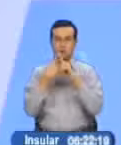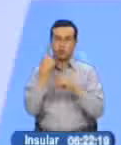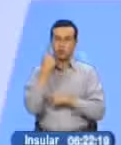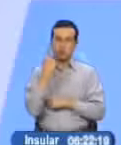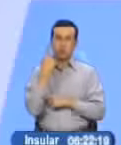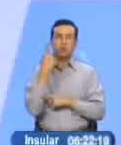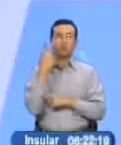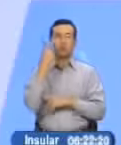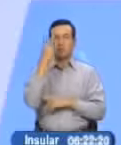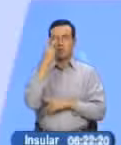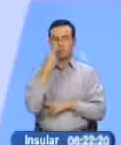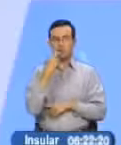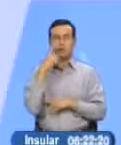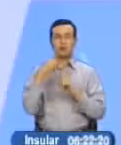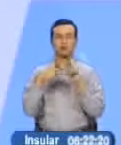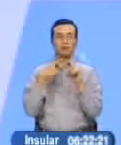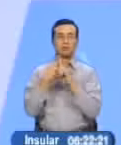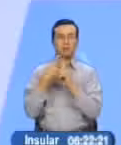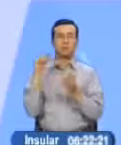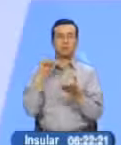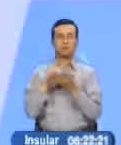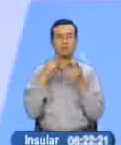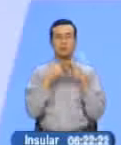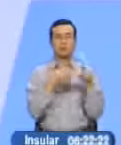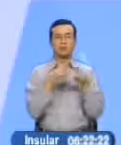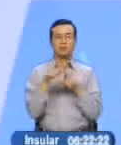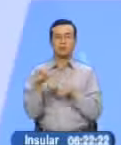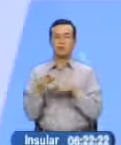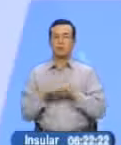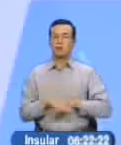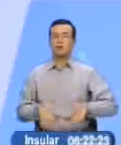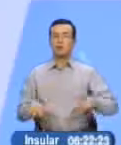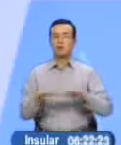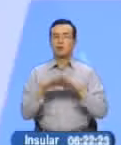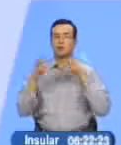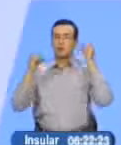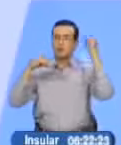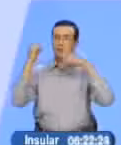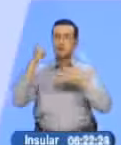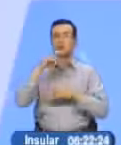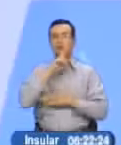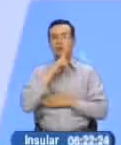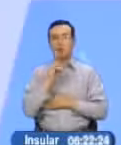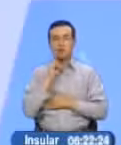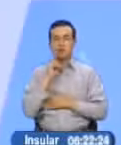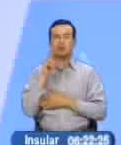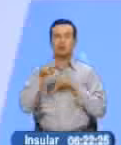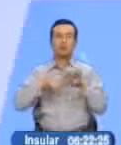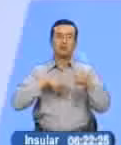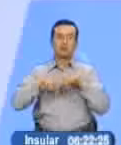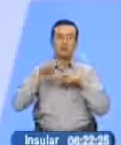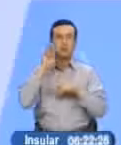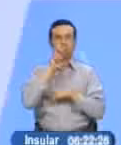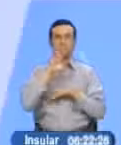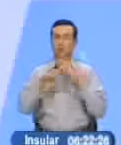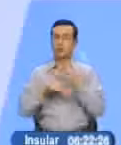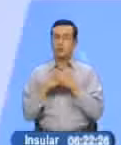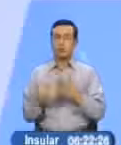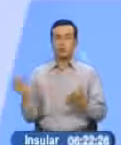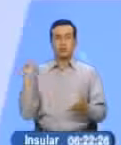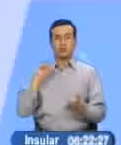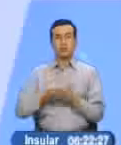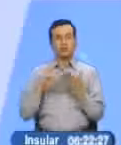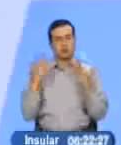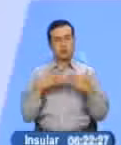han sumado hoteles, se han sumado centros de establecimiento de diversión, restaurantes, transporte turístico. Toda la ciudad